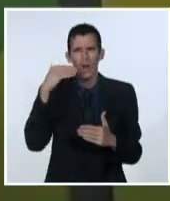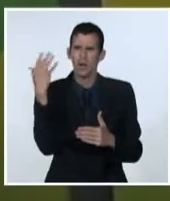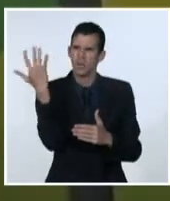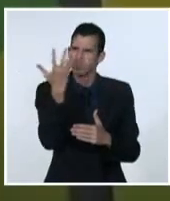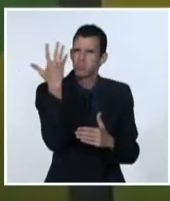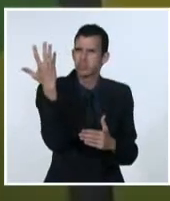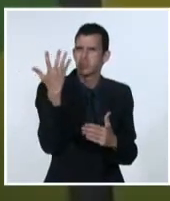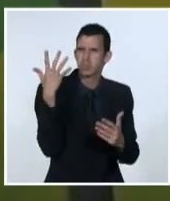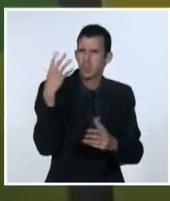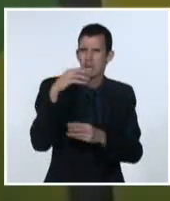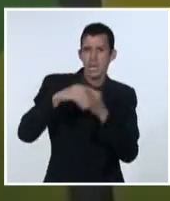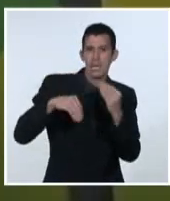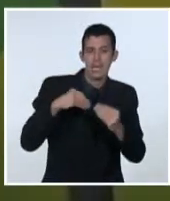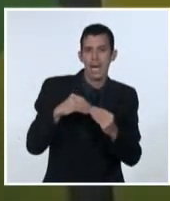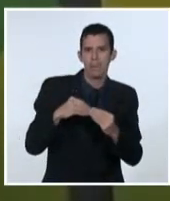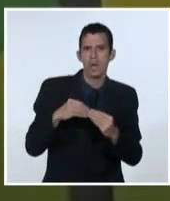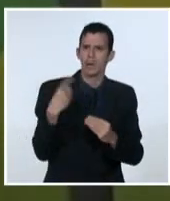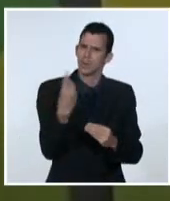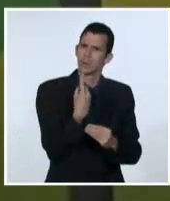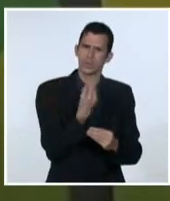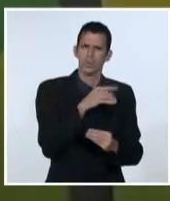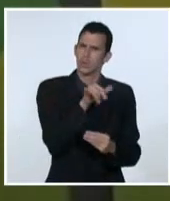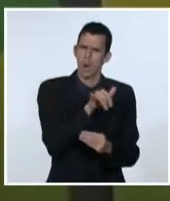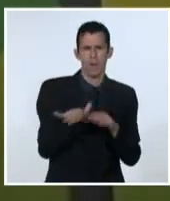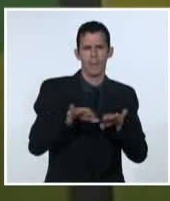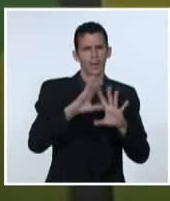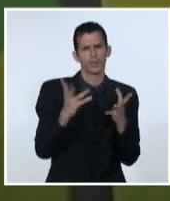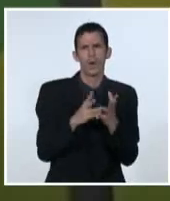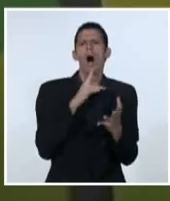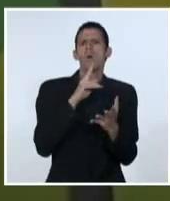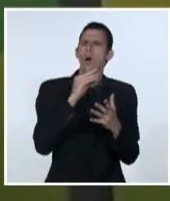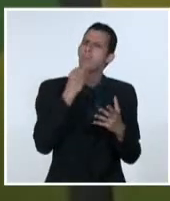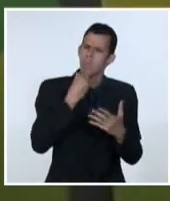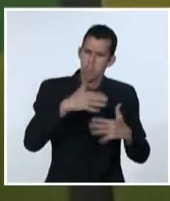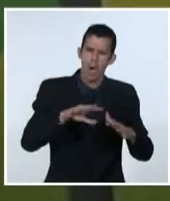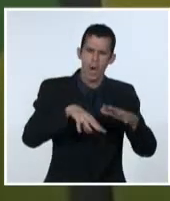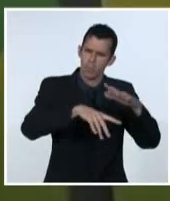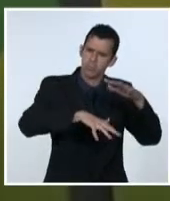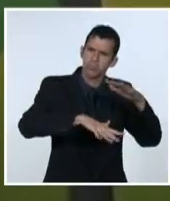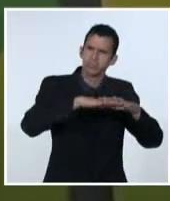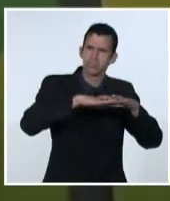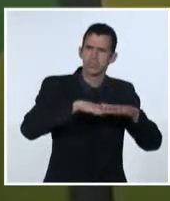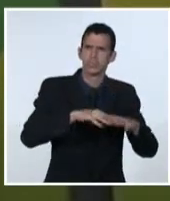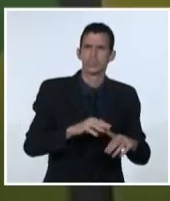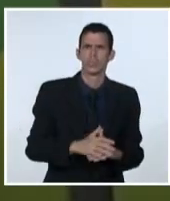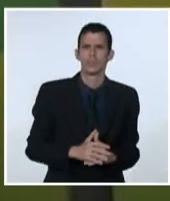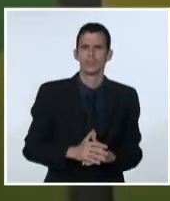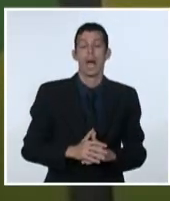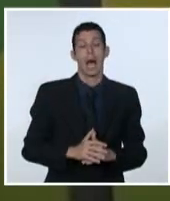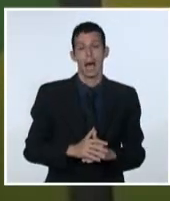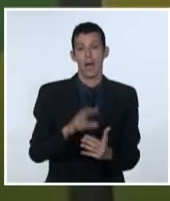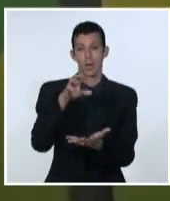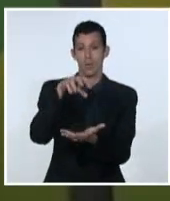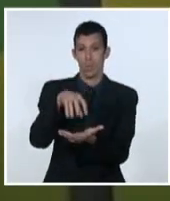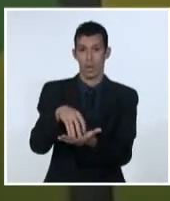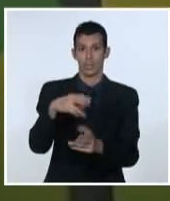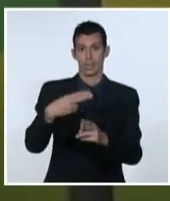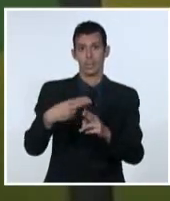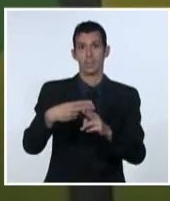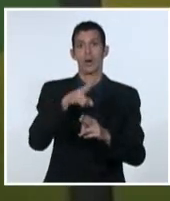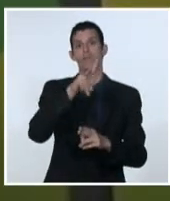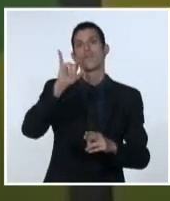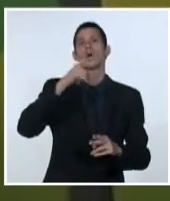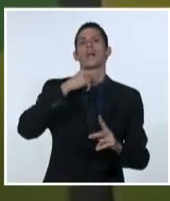en las próximas horas vuelta abajo con experiencia en eventos naturales tiene como fortaleza el funcionamiento de sus centros